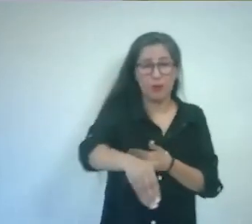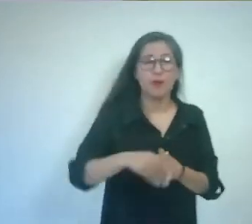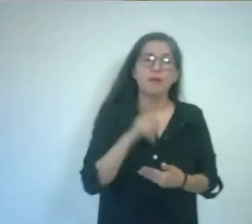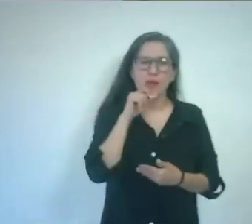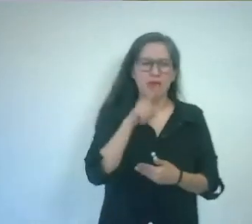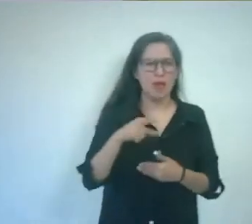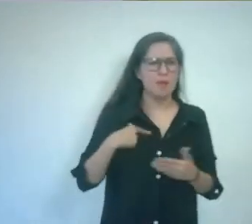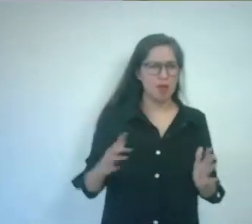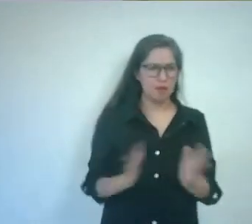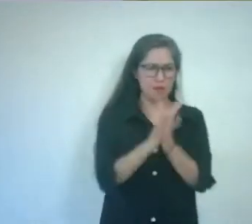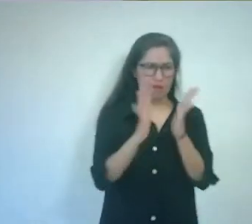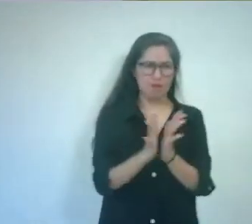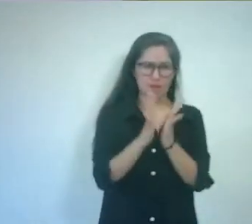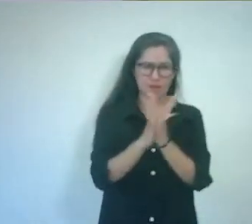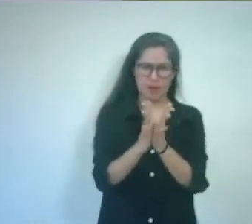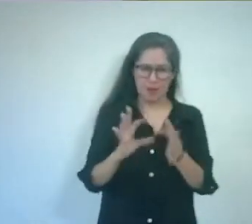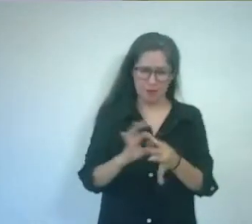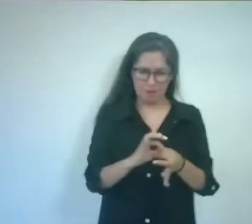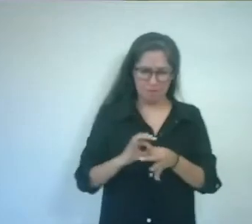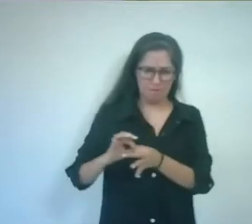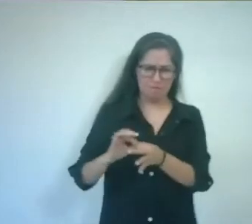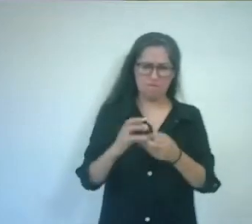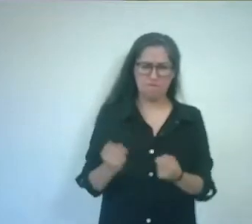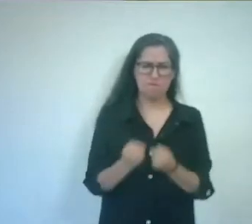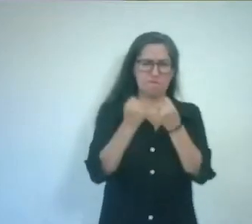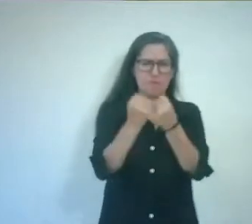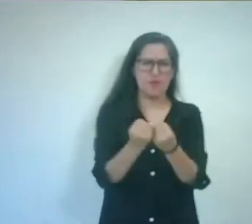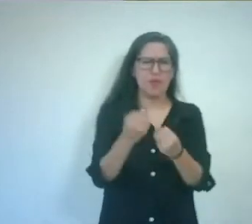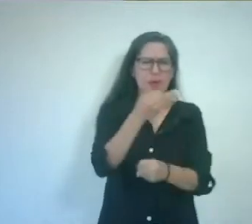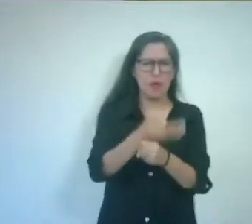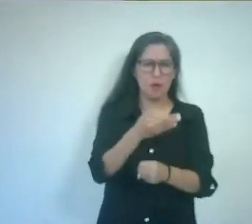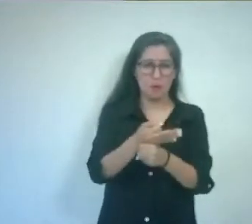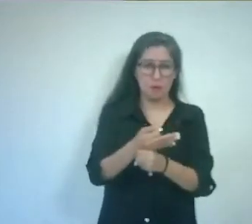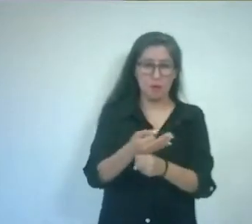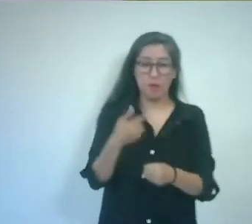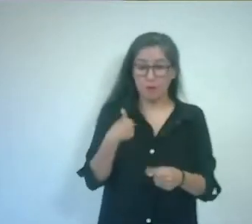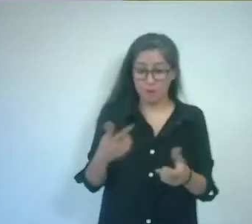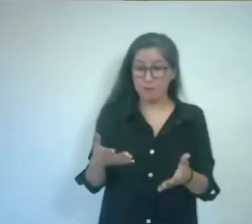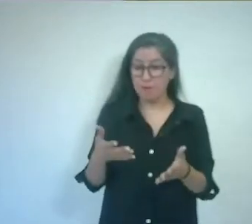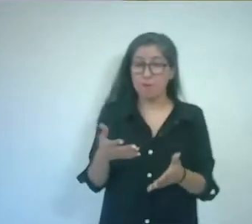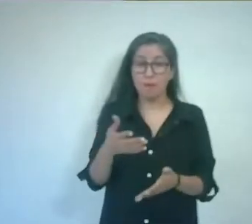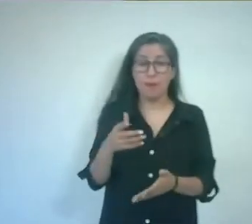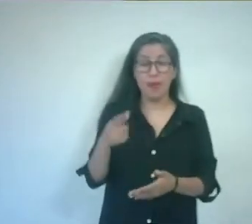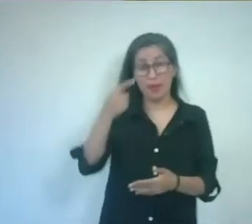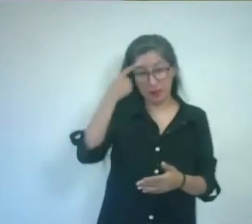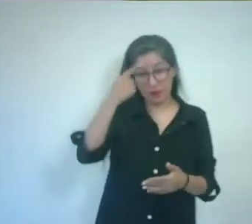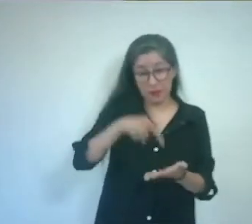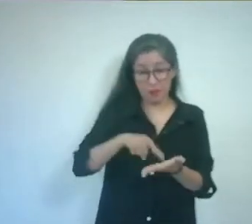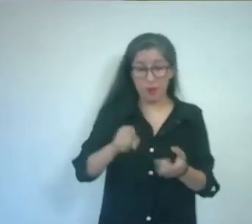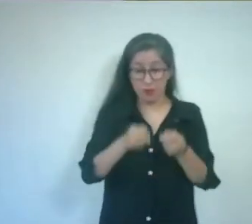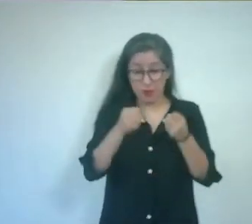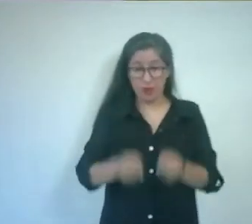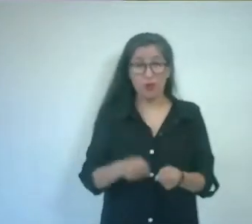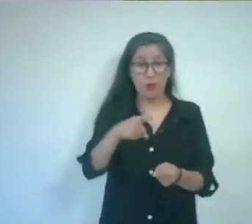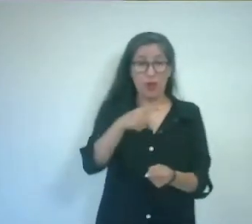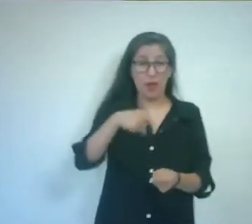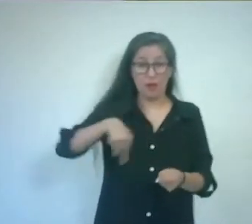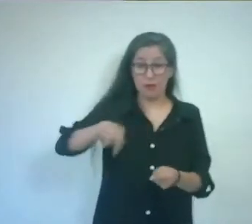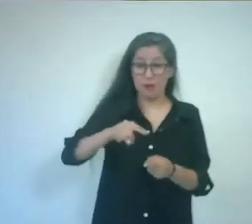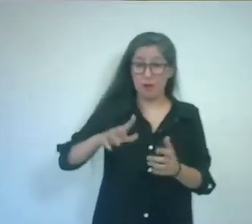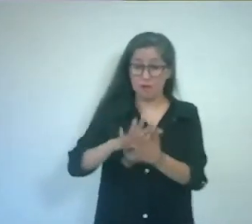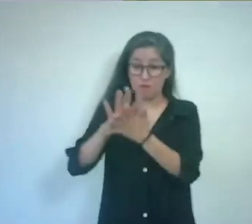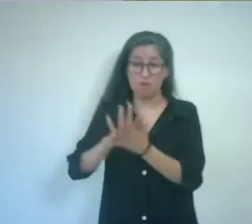fortalecida la democracia tras el ejercicio que ahora nos ocupa. Asumimos que el éxito de la jornada se deberá en gran medida a